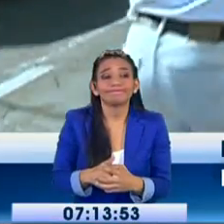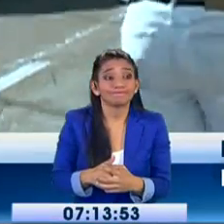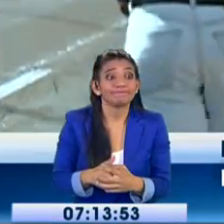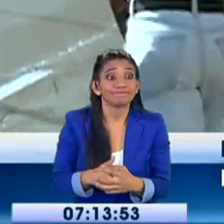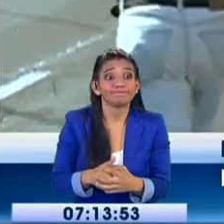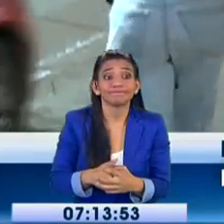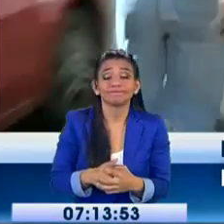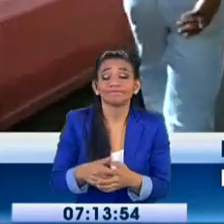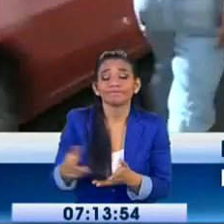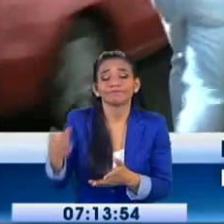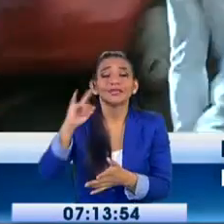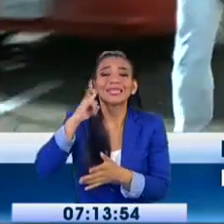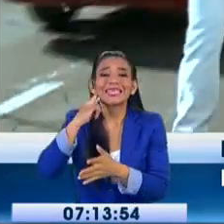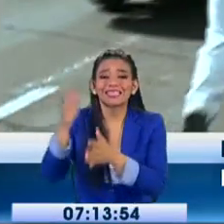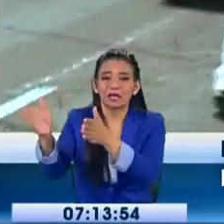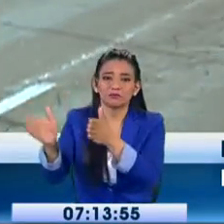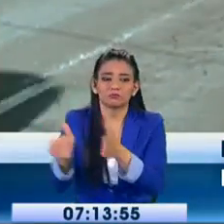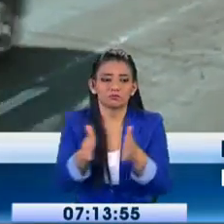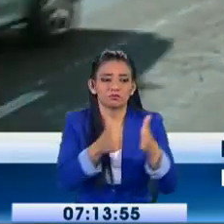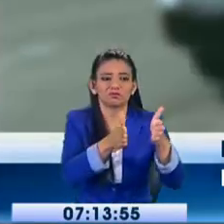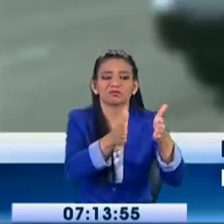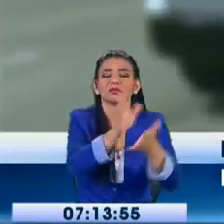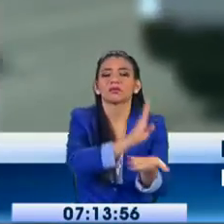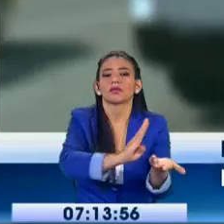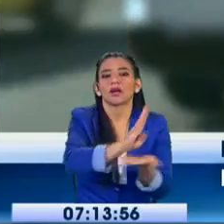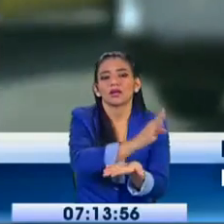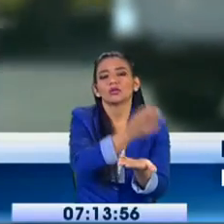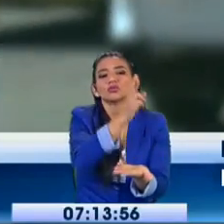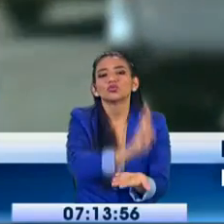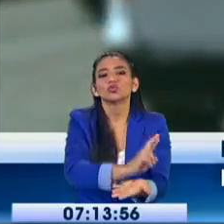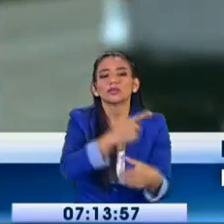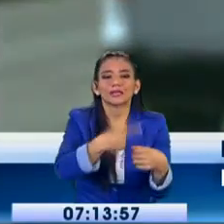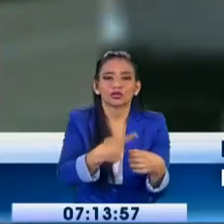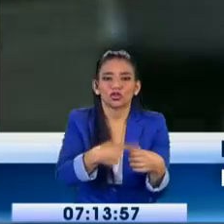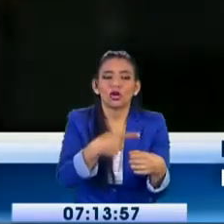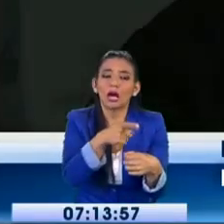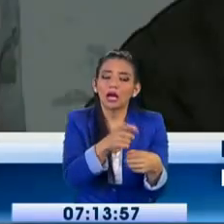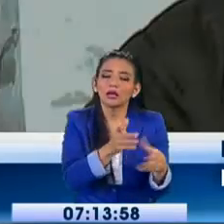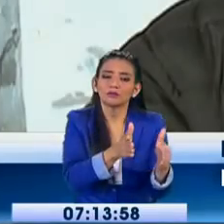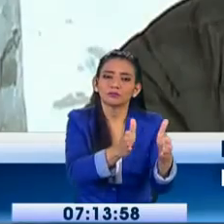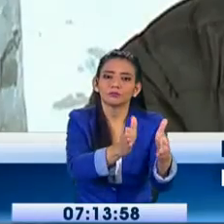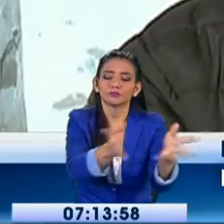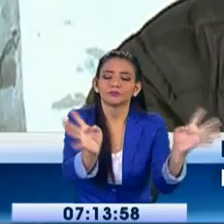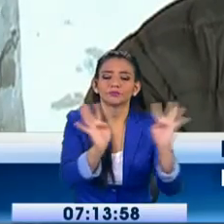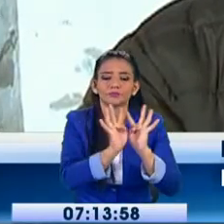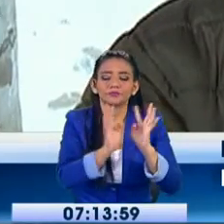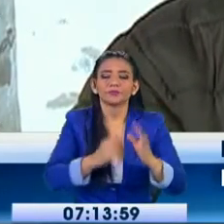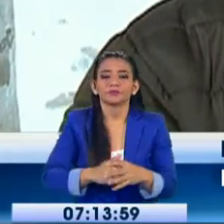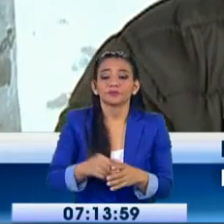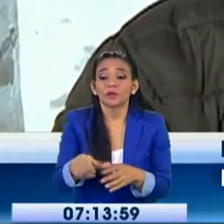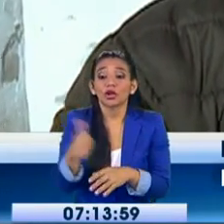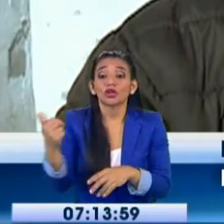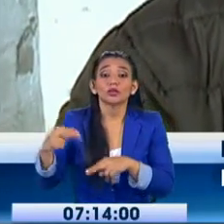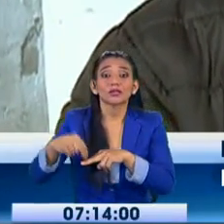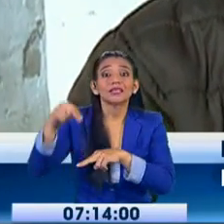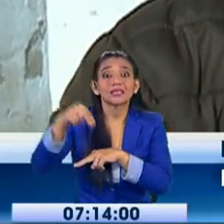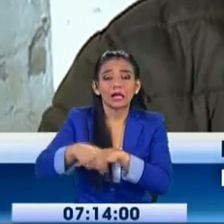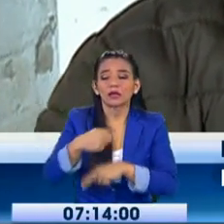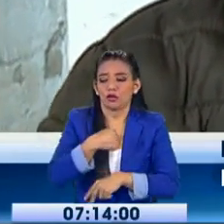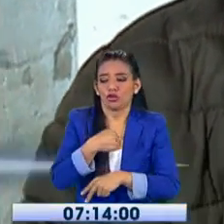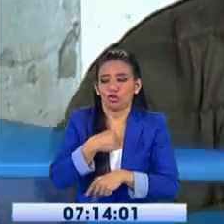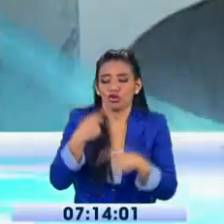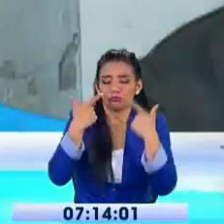casa de sus familiares en el sector del Camal Metropolitano, sur de la ciudad, donde será velado. Mi otra nieta me dieron